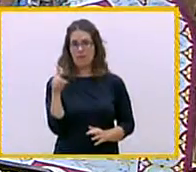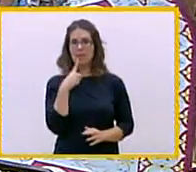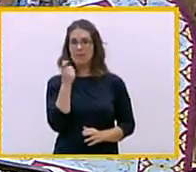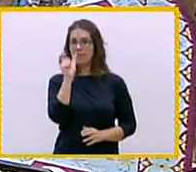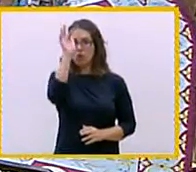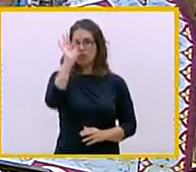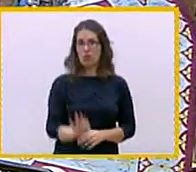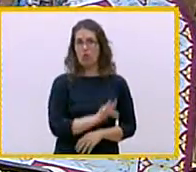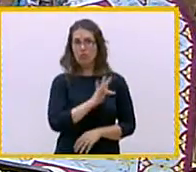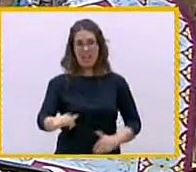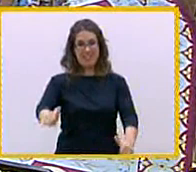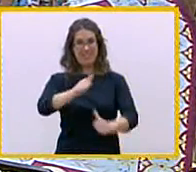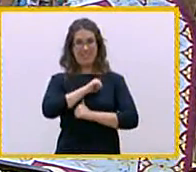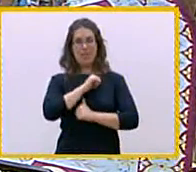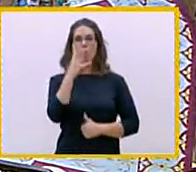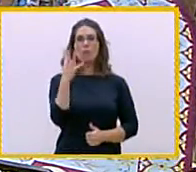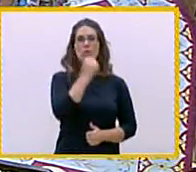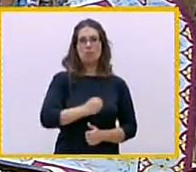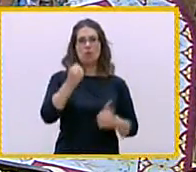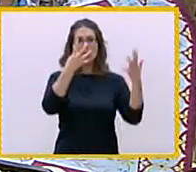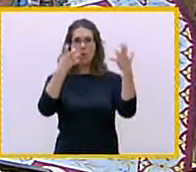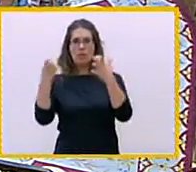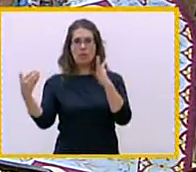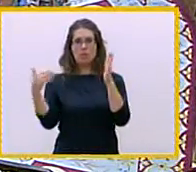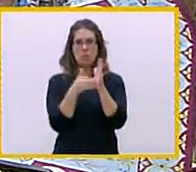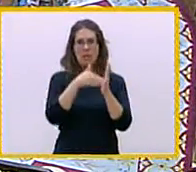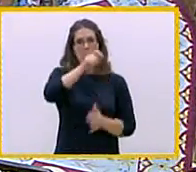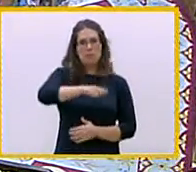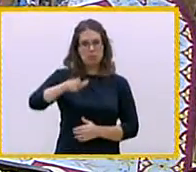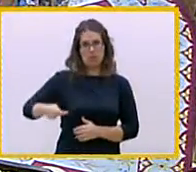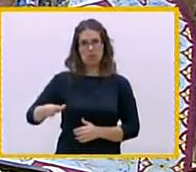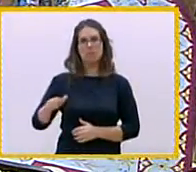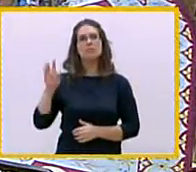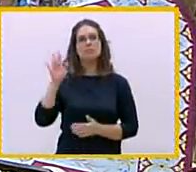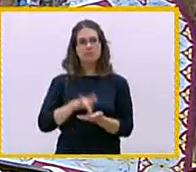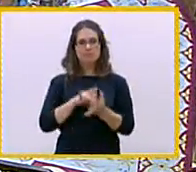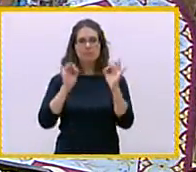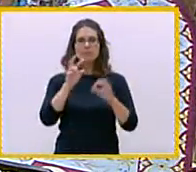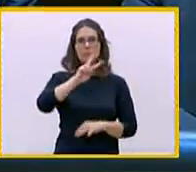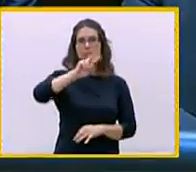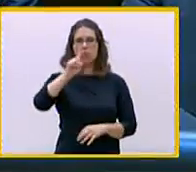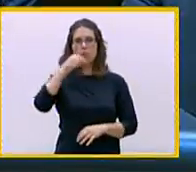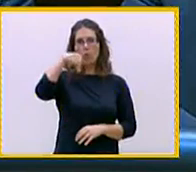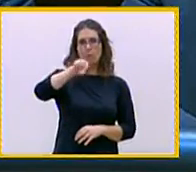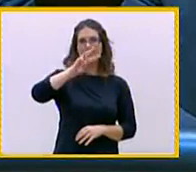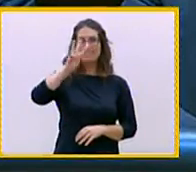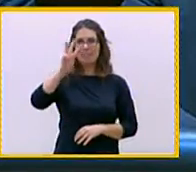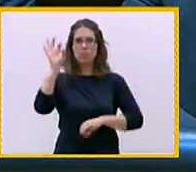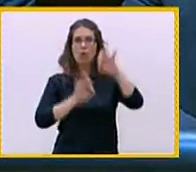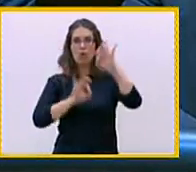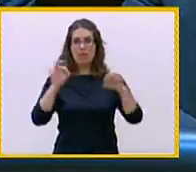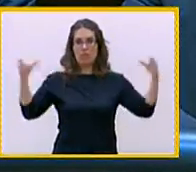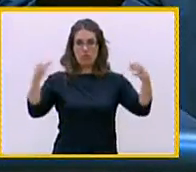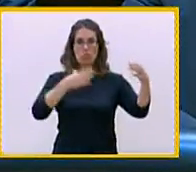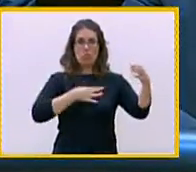desempleados alcanzaba los 4.900.000 personas, con una tasa del 21,3% de la población activa.